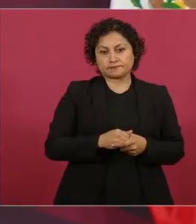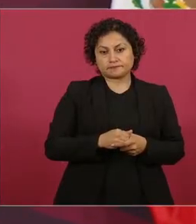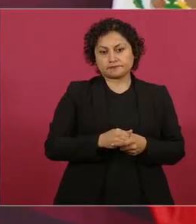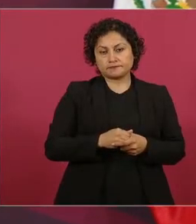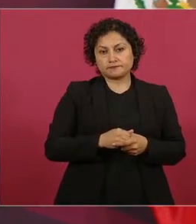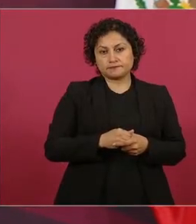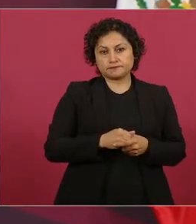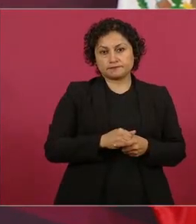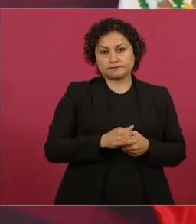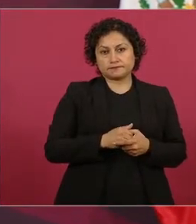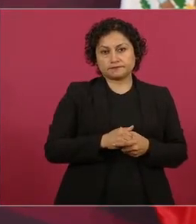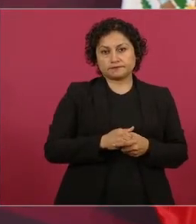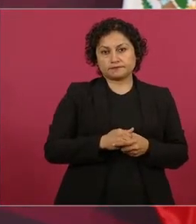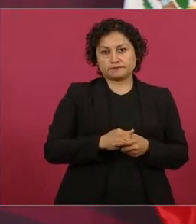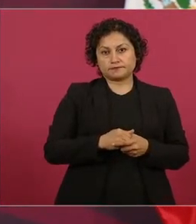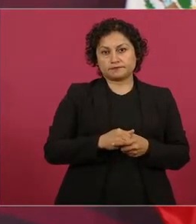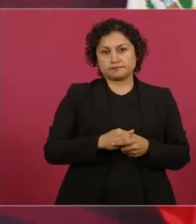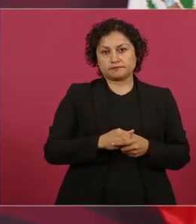Mexicana.